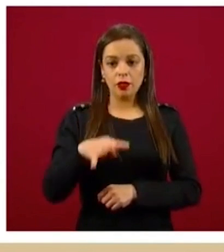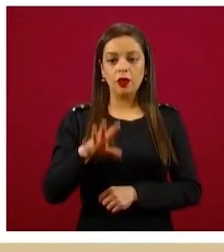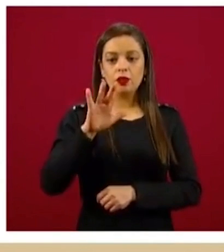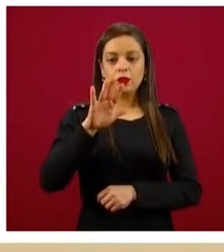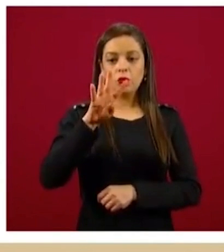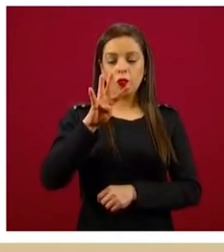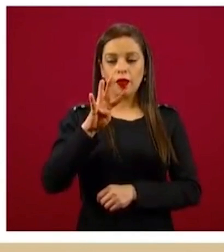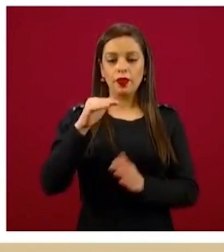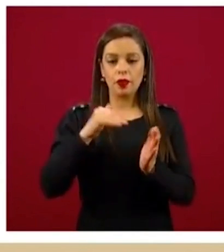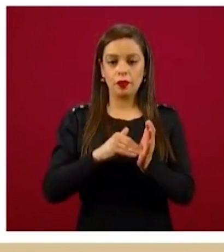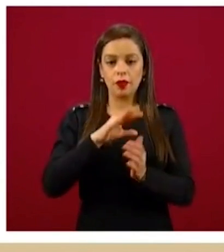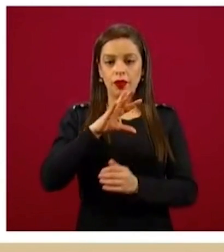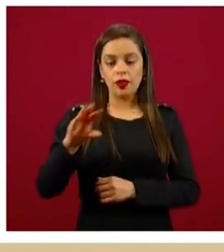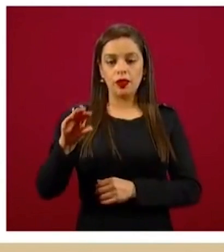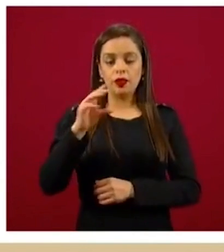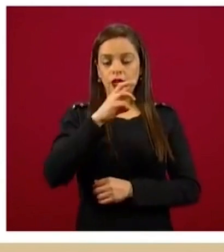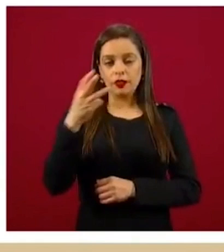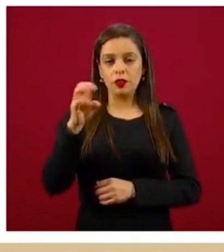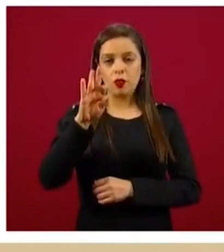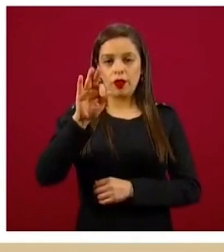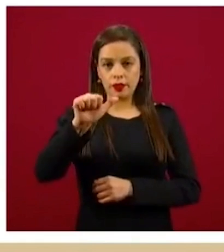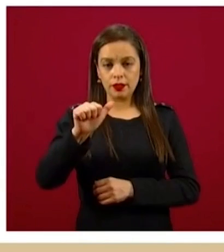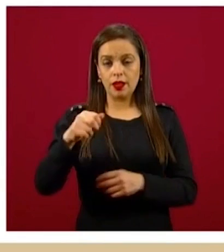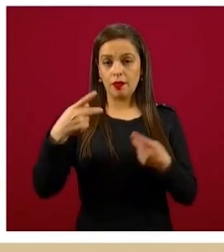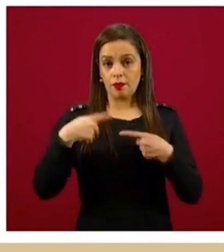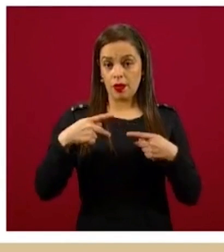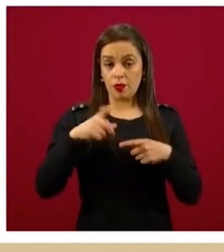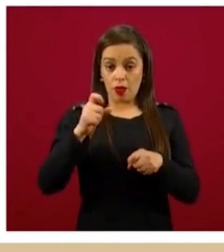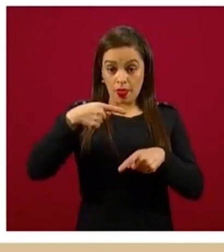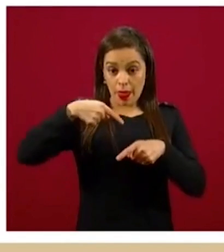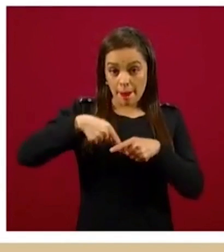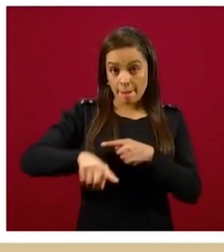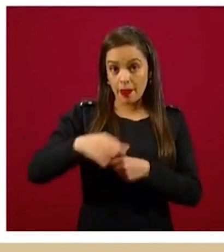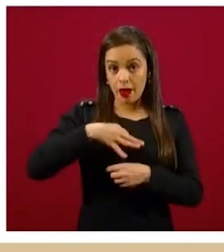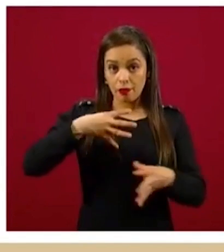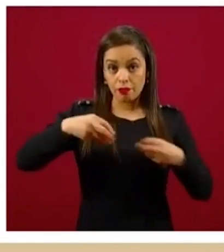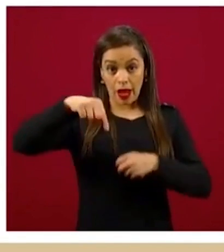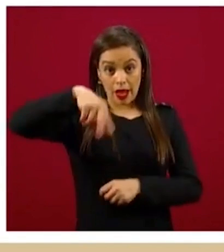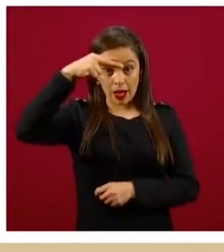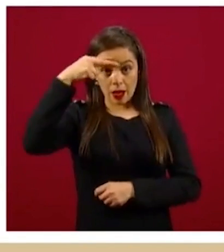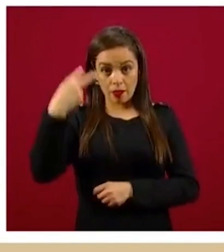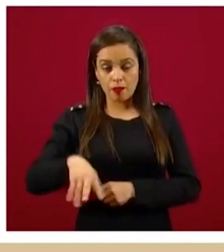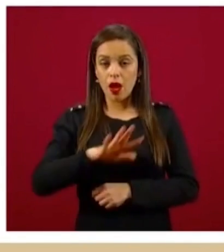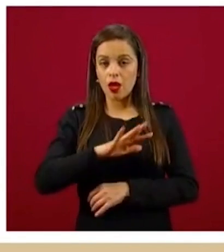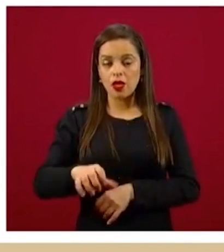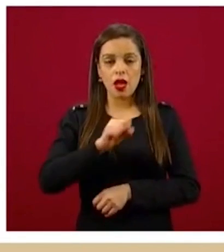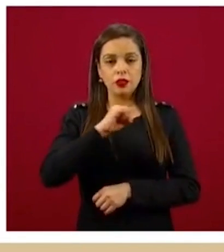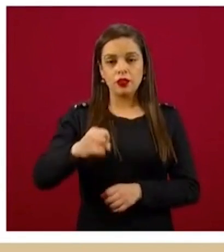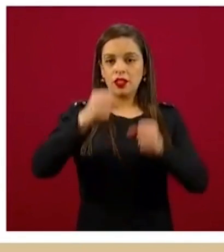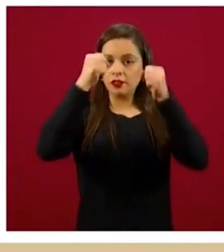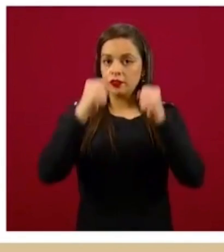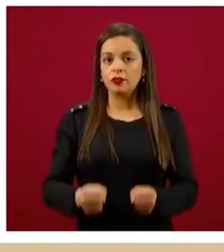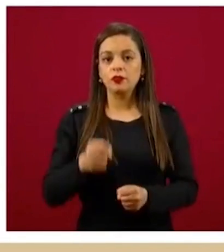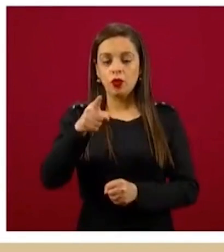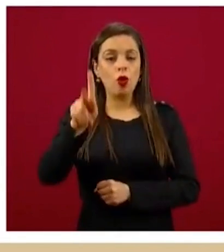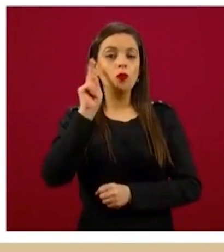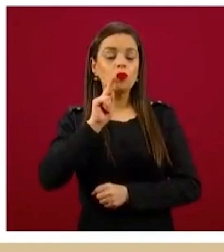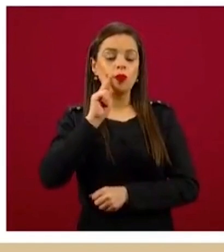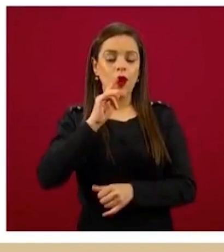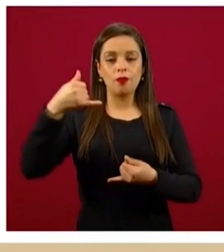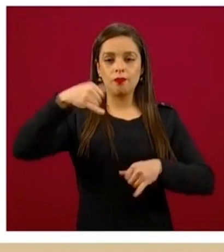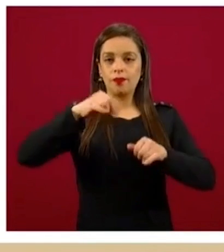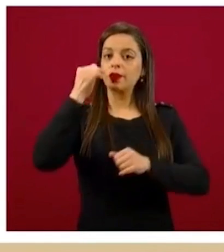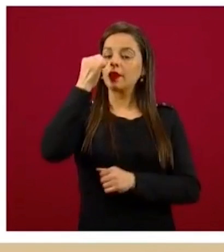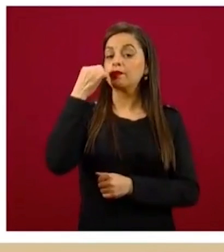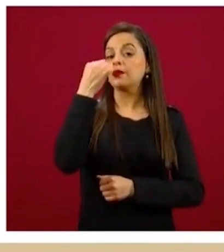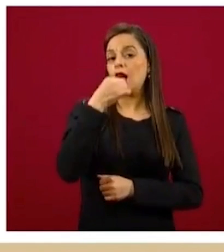54,346 las personas que hasta el momento desde que inició la epidemia en México se han confirmado a esta prueba pero así también